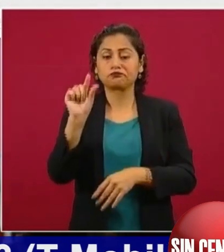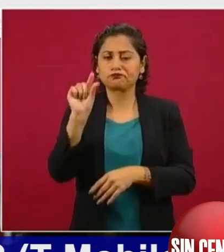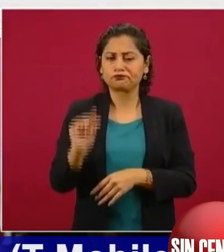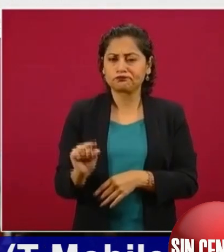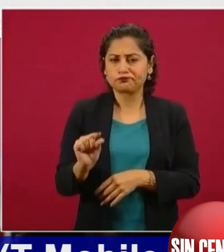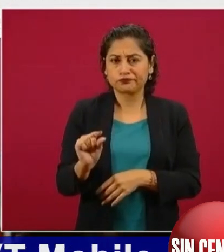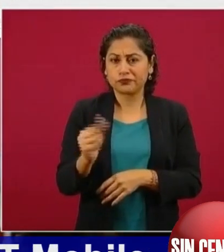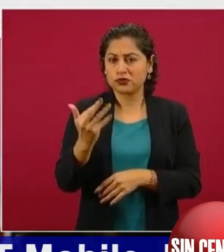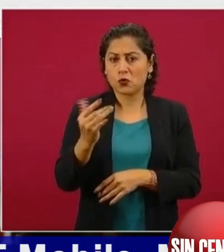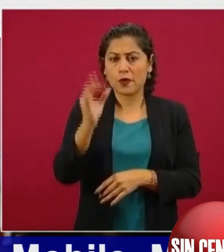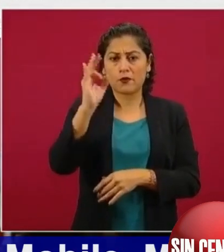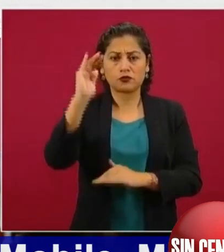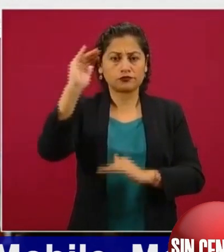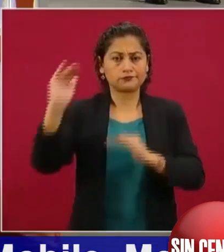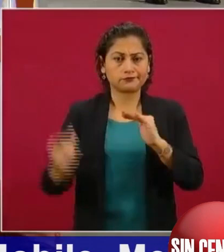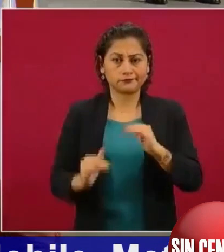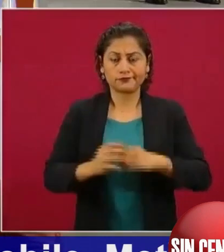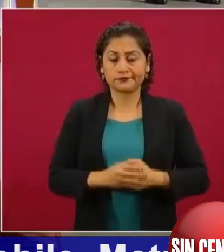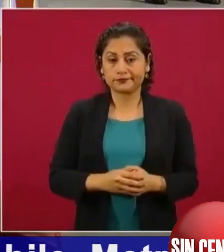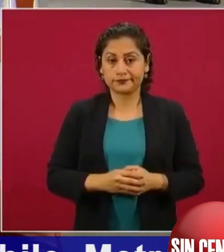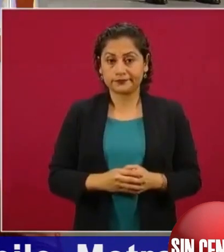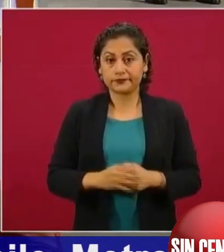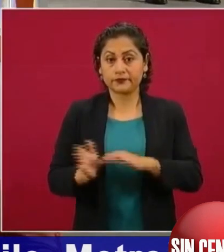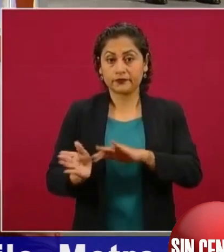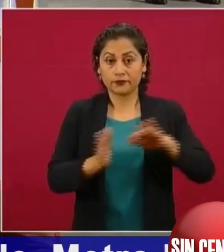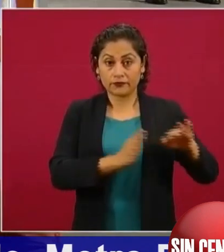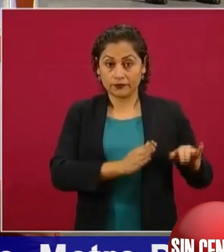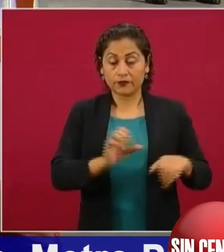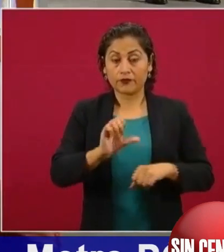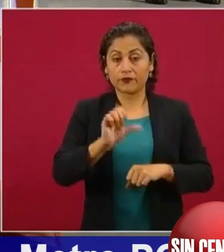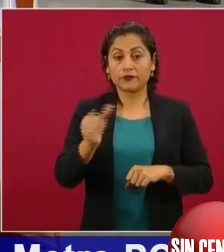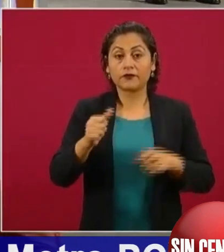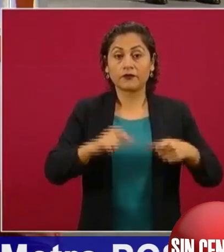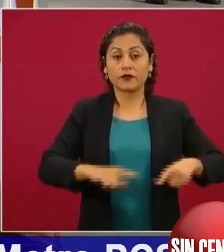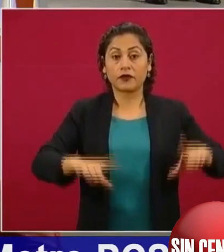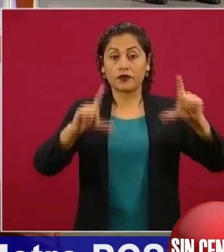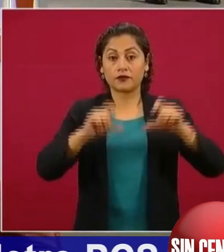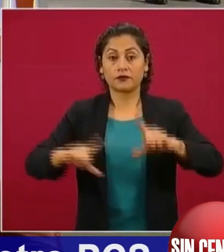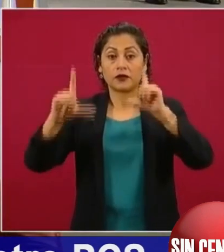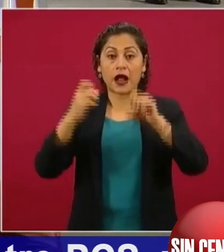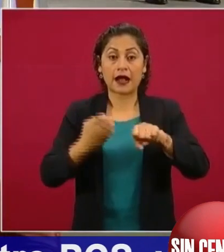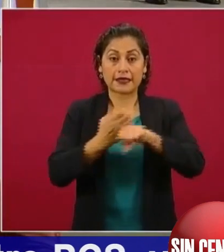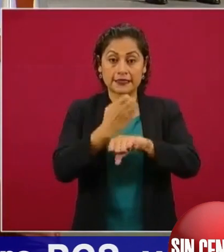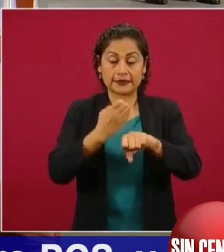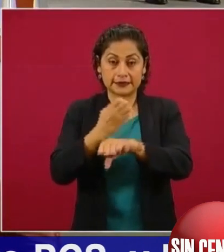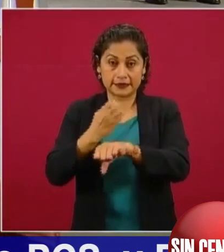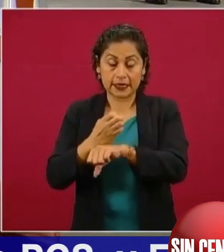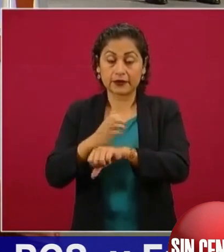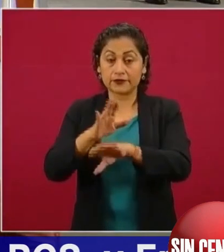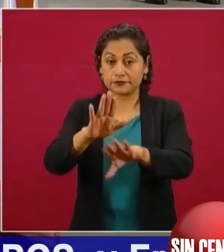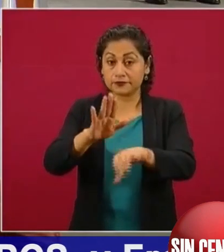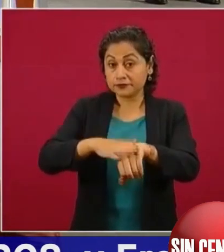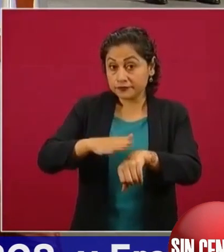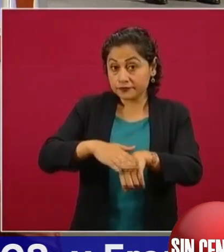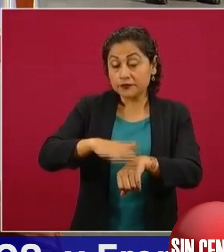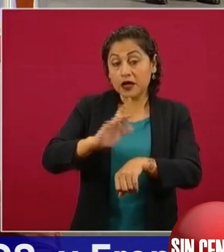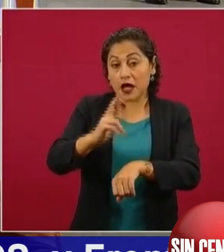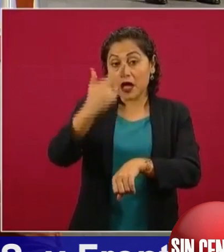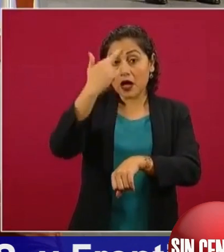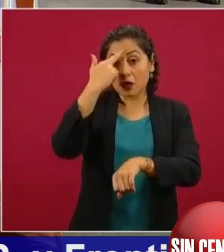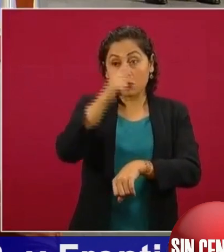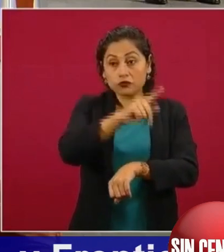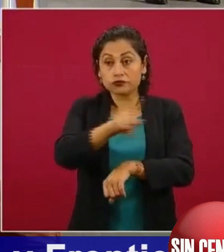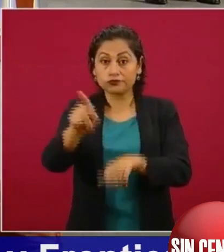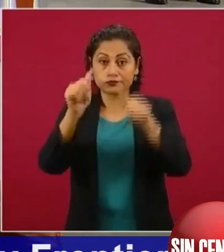del 50%. Vamos a ver ahora las curvas epidémicas, mientras las ponen le recordamos a toda la audiencia